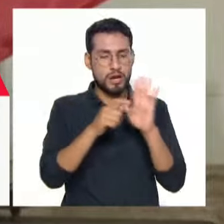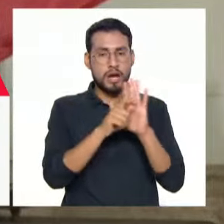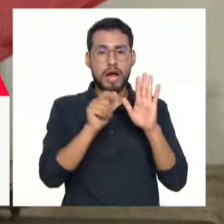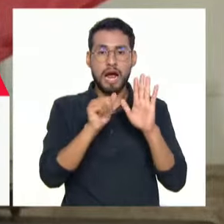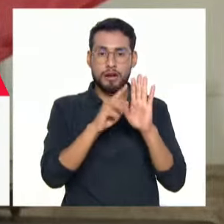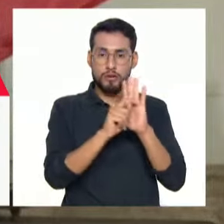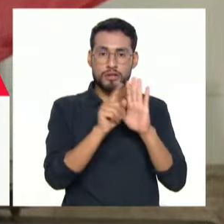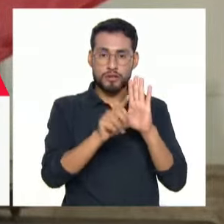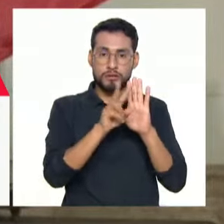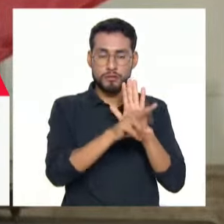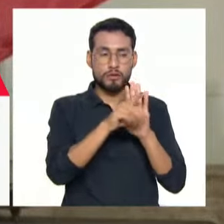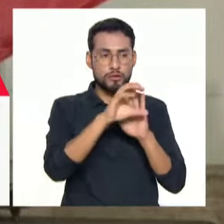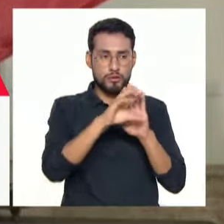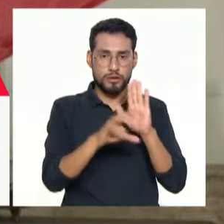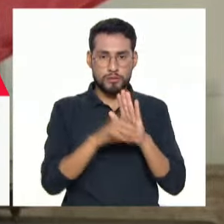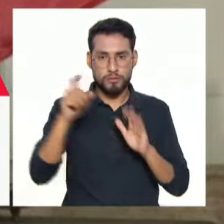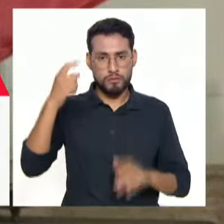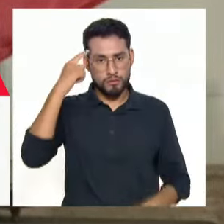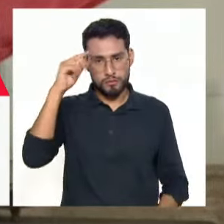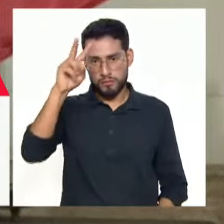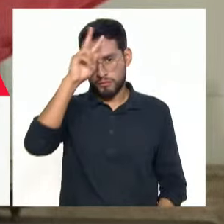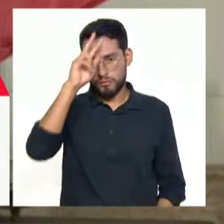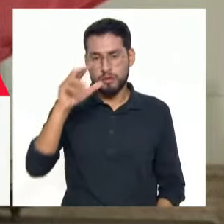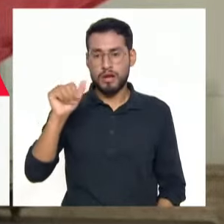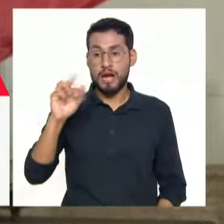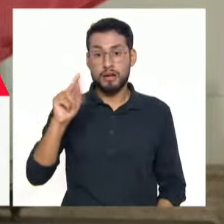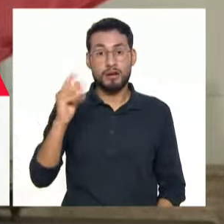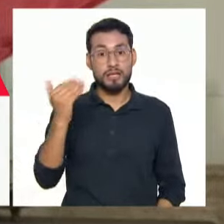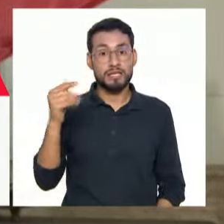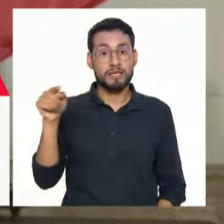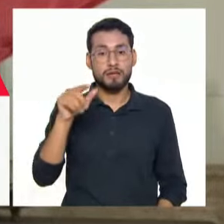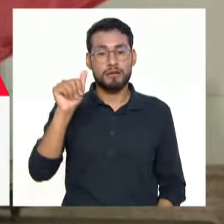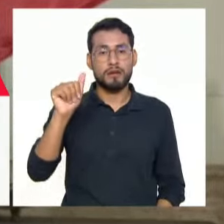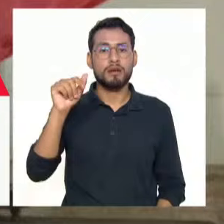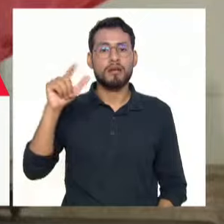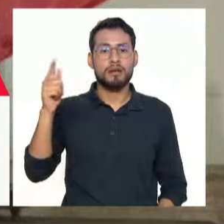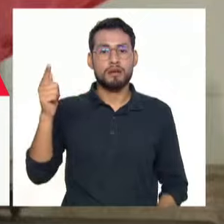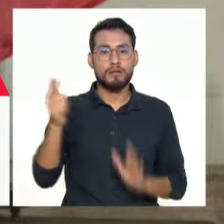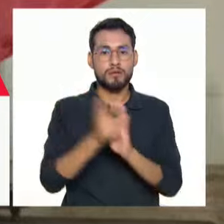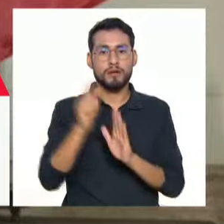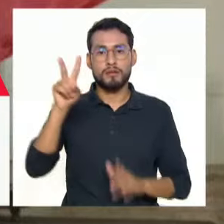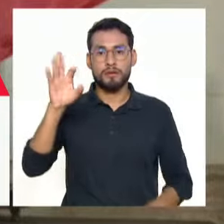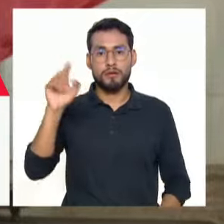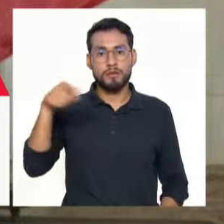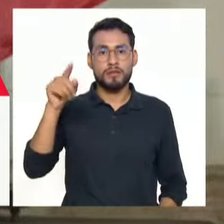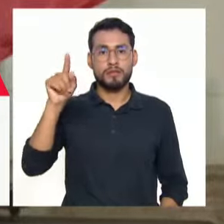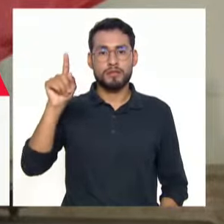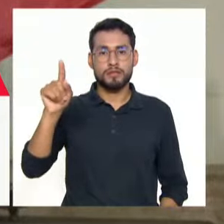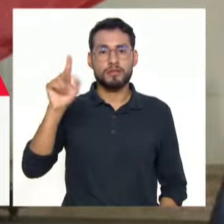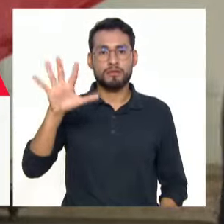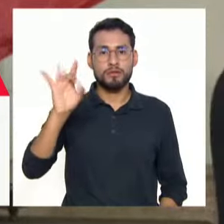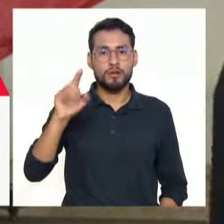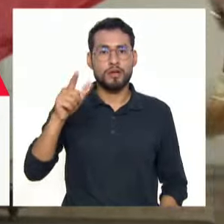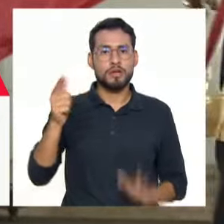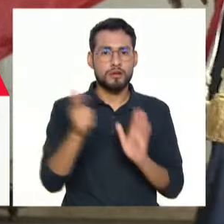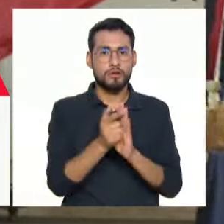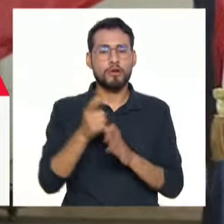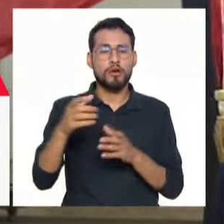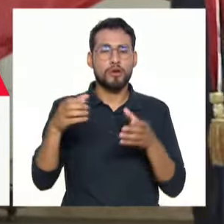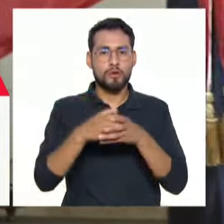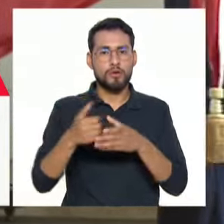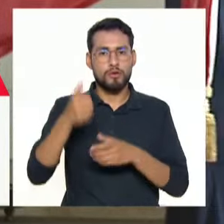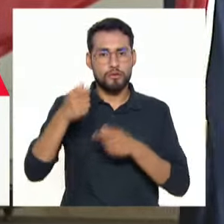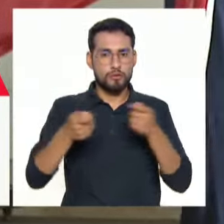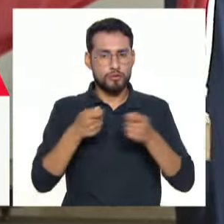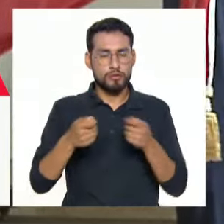artículo 122 de la Constitución Política del Perú, el artículo 15-A de la Ley 29.158, Ley Orgánica del Poder